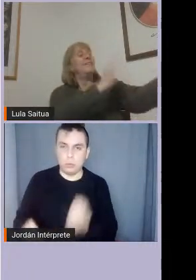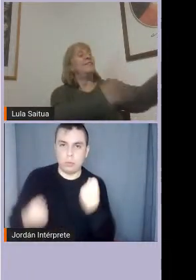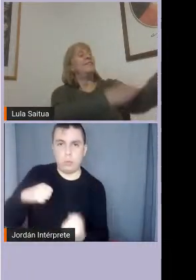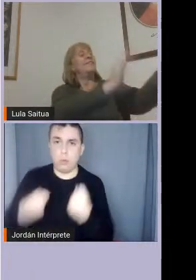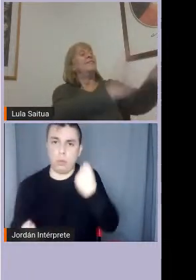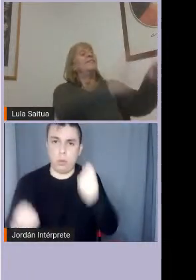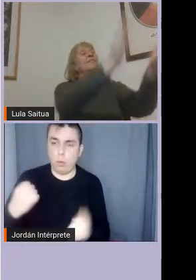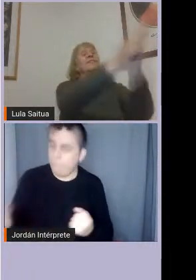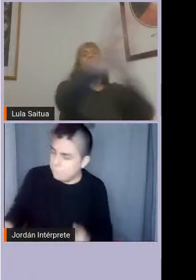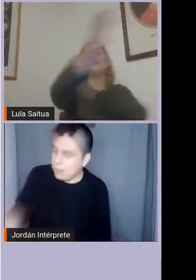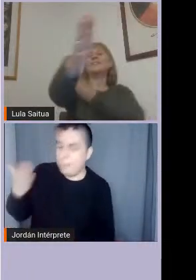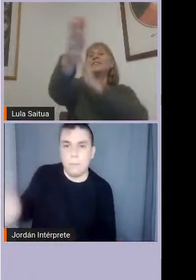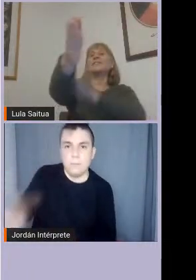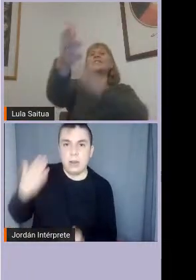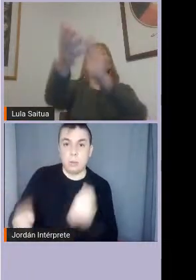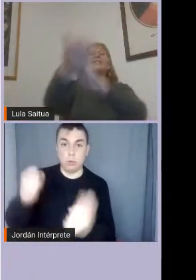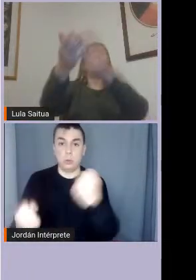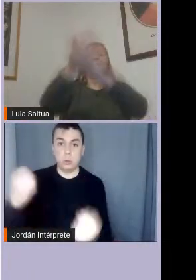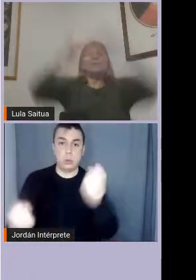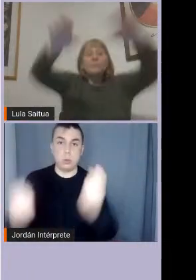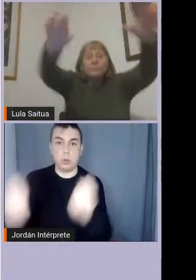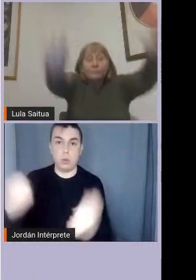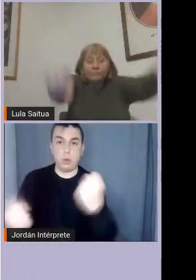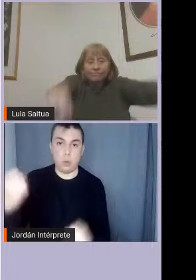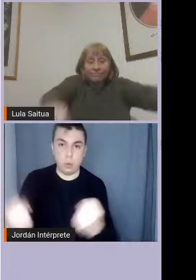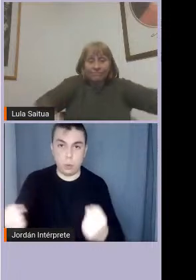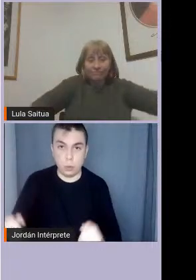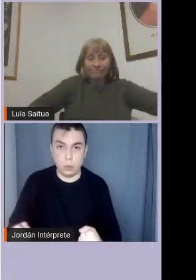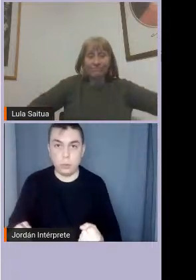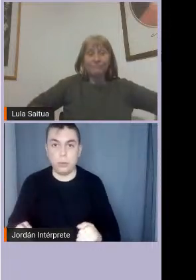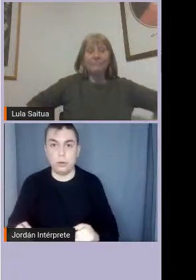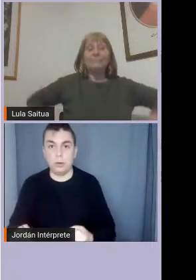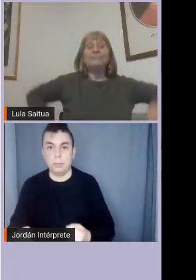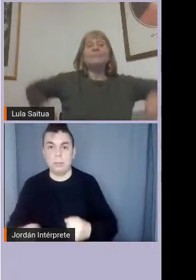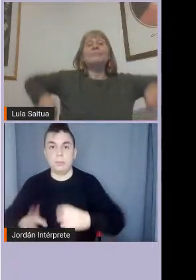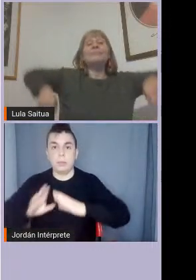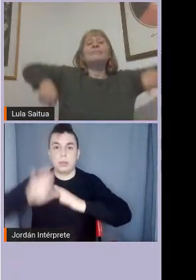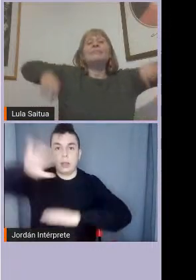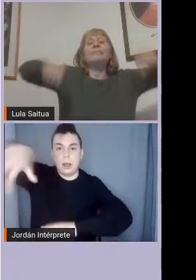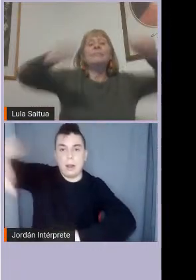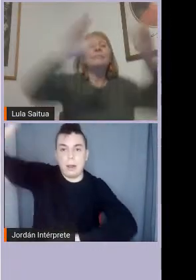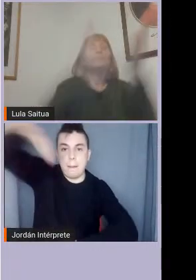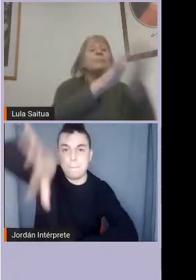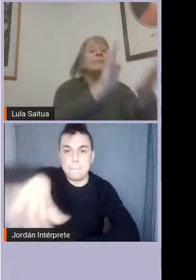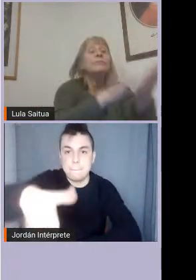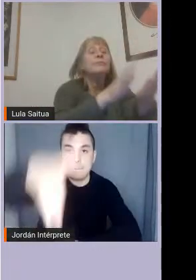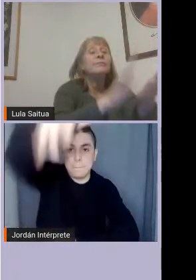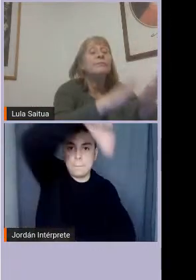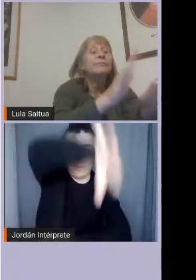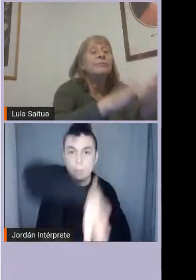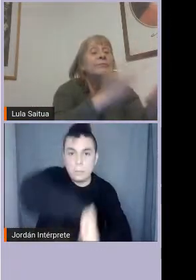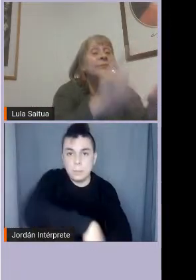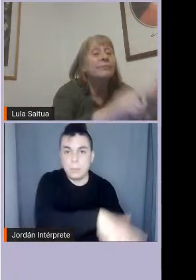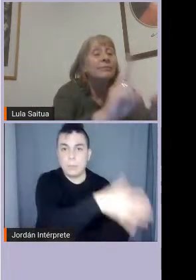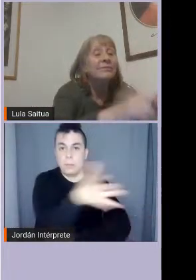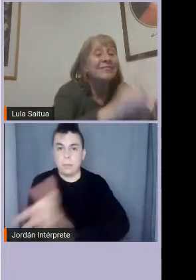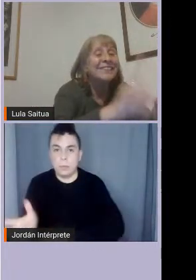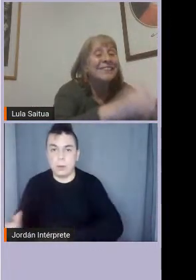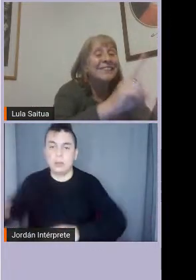acelera conductor. En el mar contento